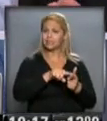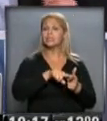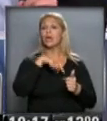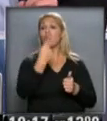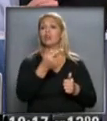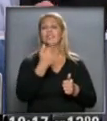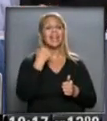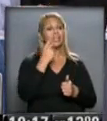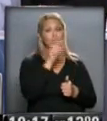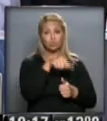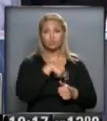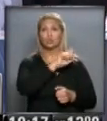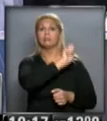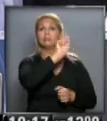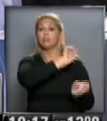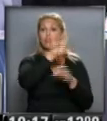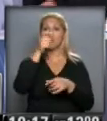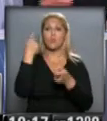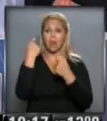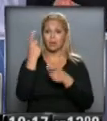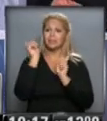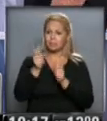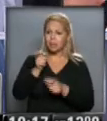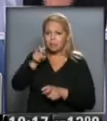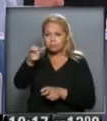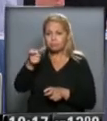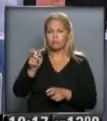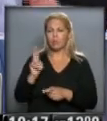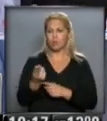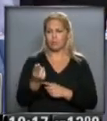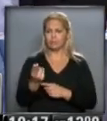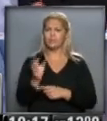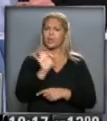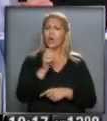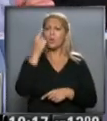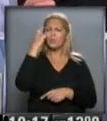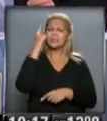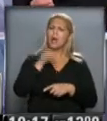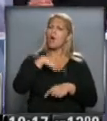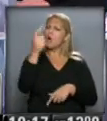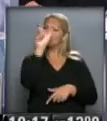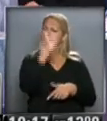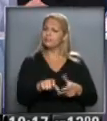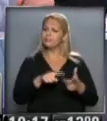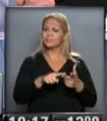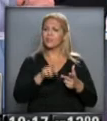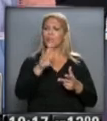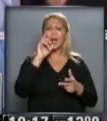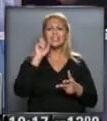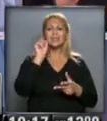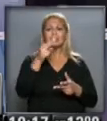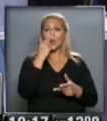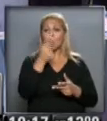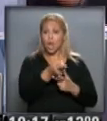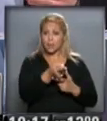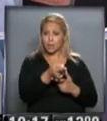Paraguay un año después de la revolución sandinista. Uno puede pensar en casos particulares como el de Banzer, por ejemplo, de Bolivia, que después